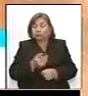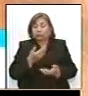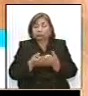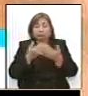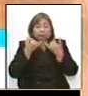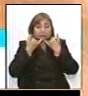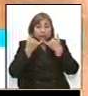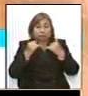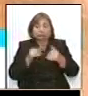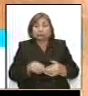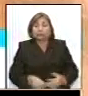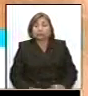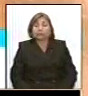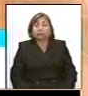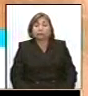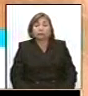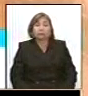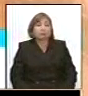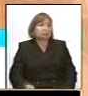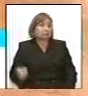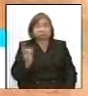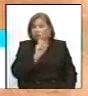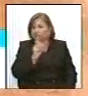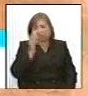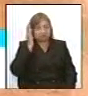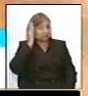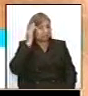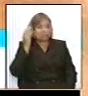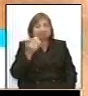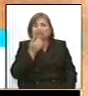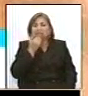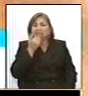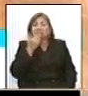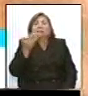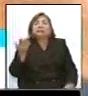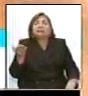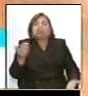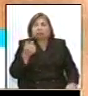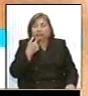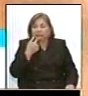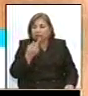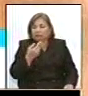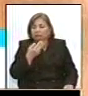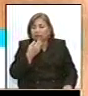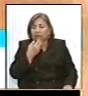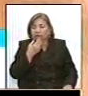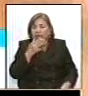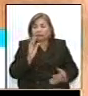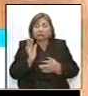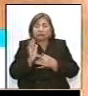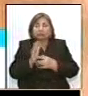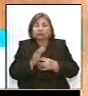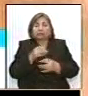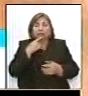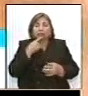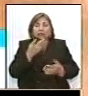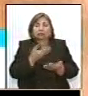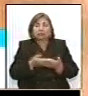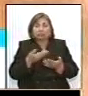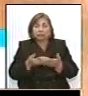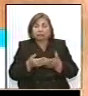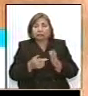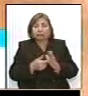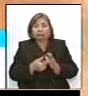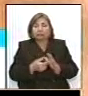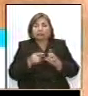informes. Declaró que no sabía quién era la persona que tenía a su cargo los informes de representación. Textualmente señaló,